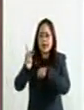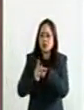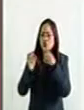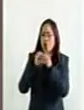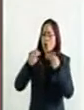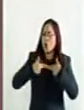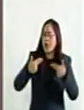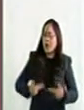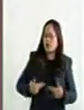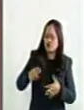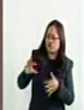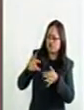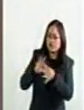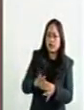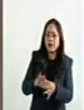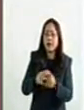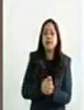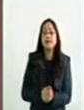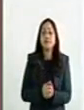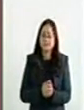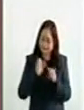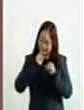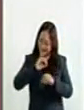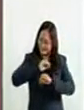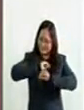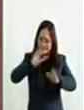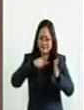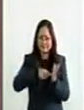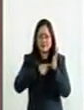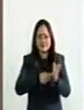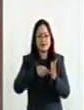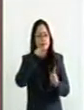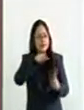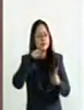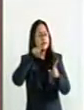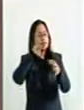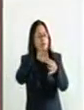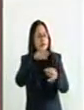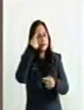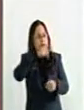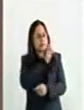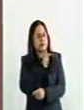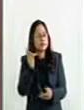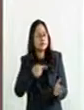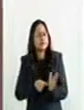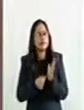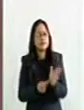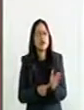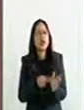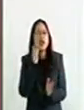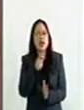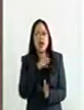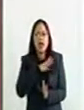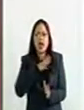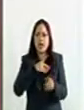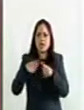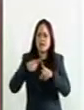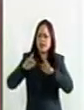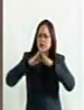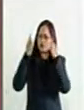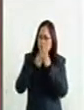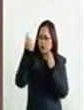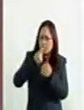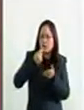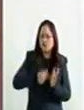humanidad. Es verdad que esa vocación de generosa entrega a los demás puede adquirir diferentes formas.